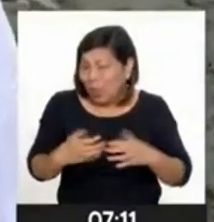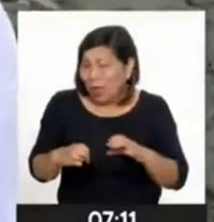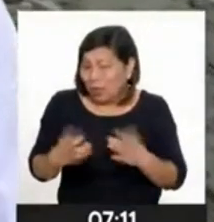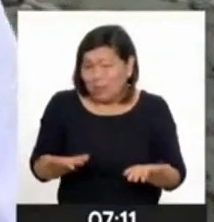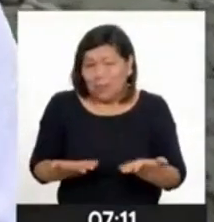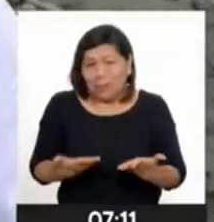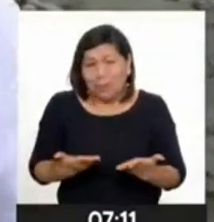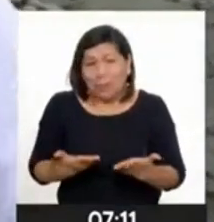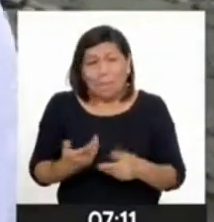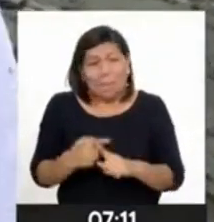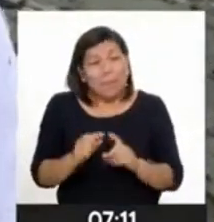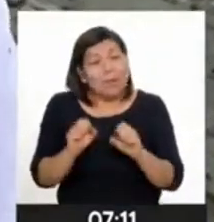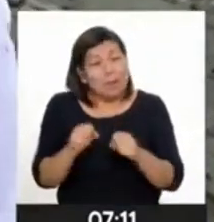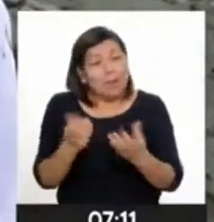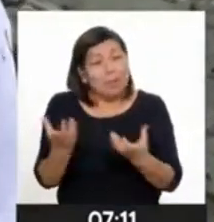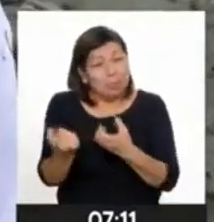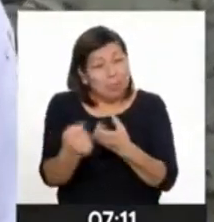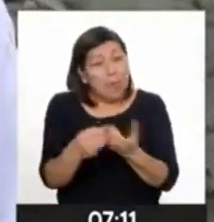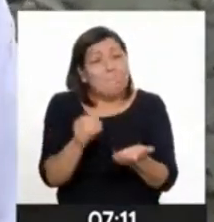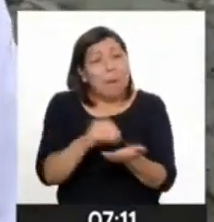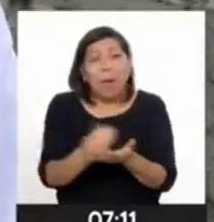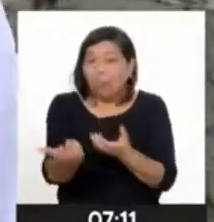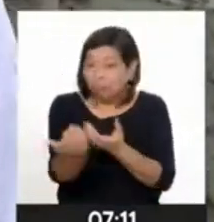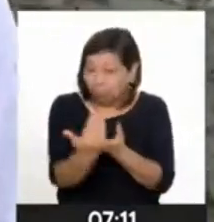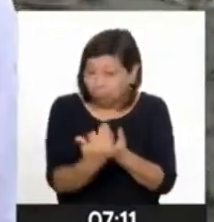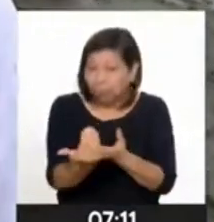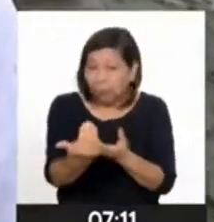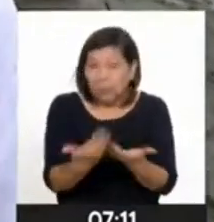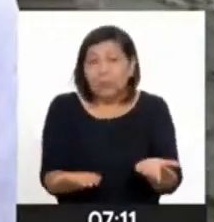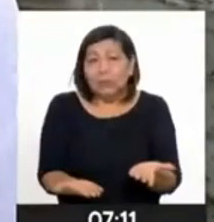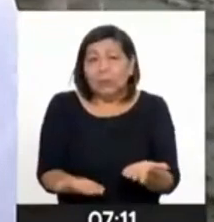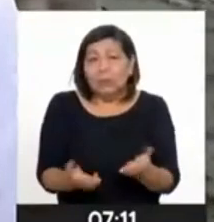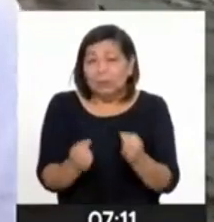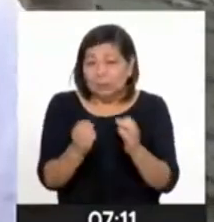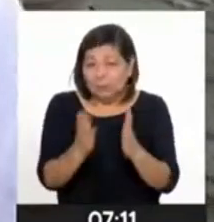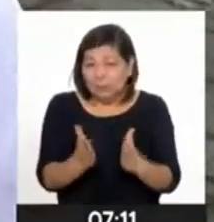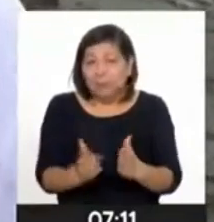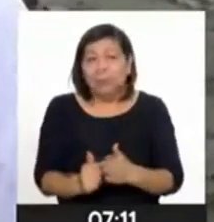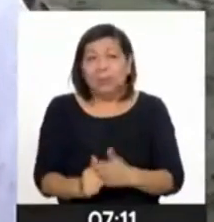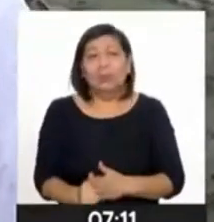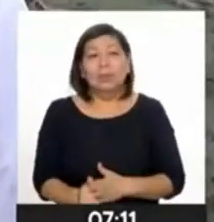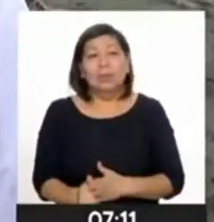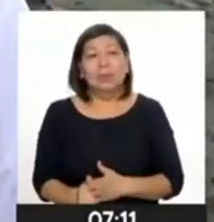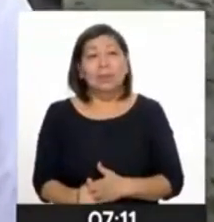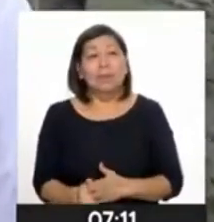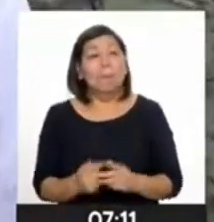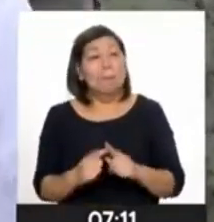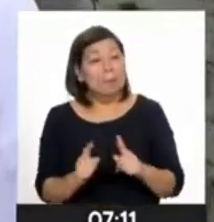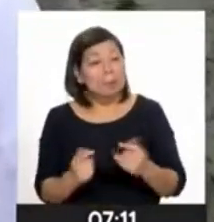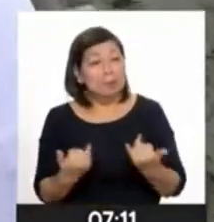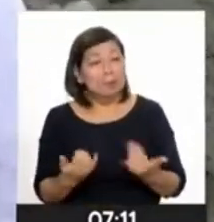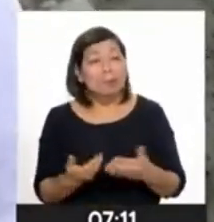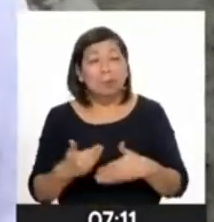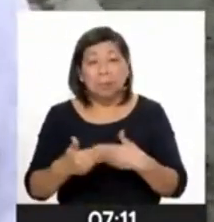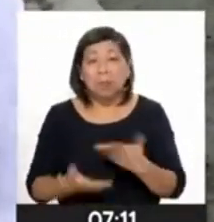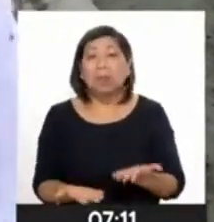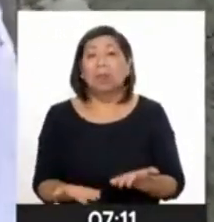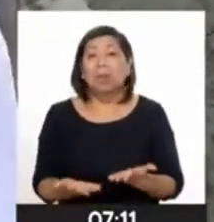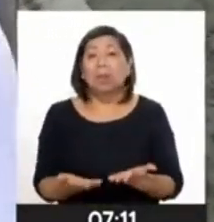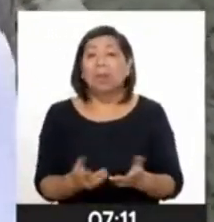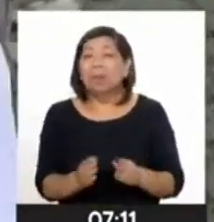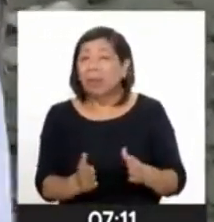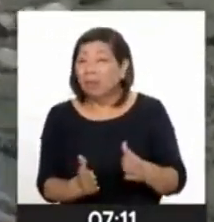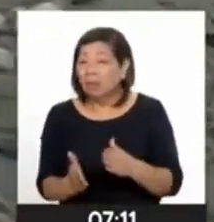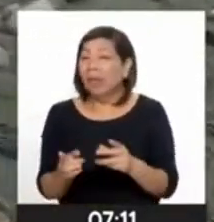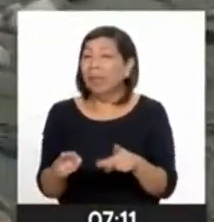haciendo su parte, pero queremos que sean muchos más. Los que ya están formales están camino a la economía circular, pero ¿qué pasa con la informalidad? Entonces